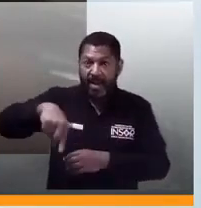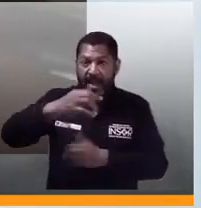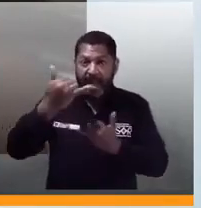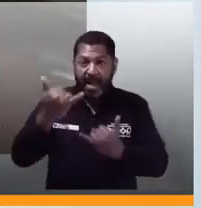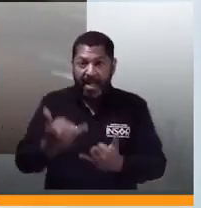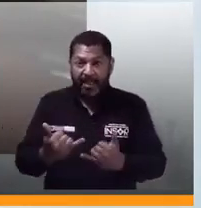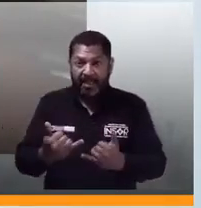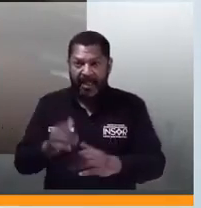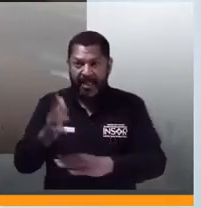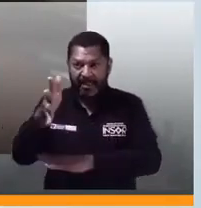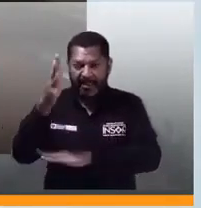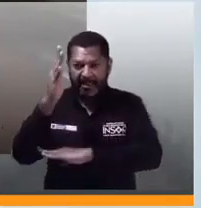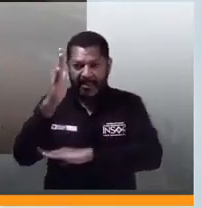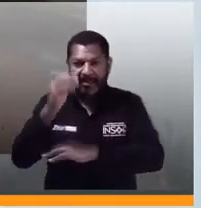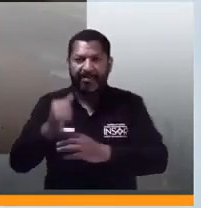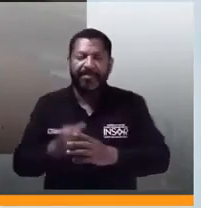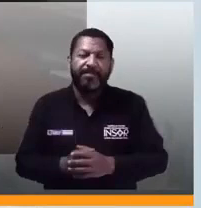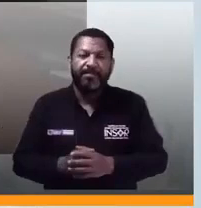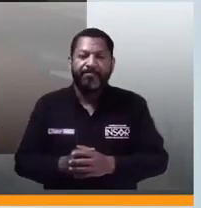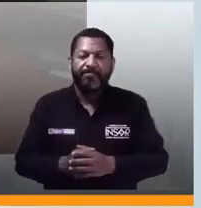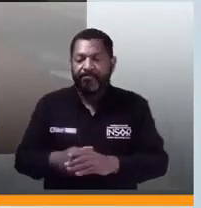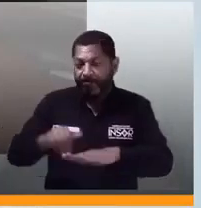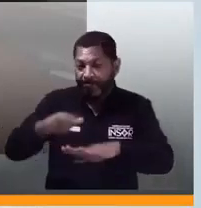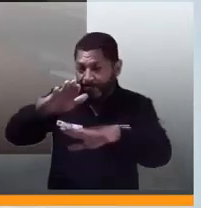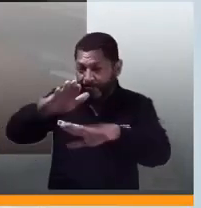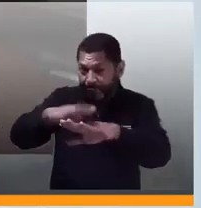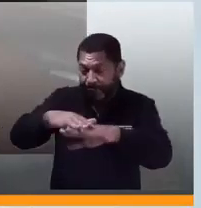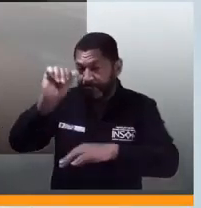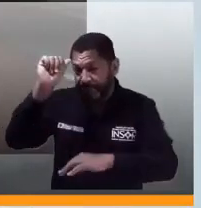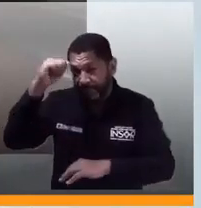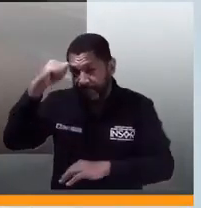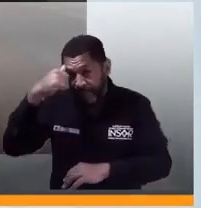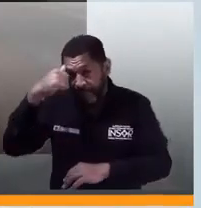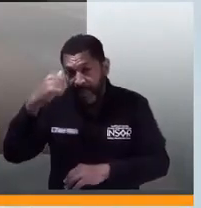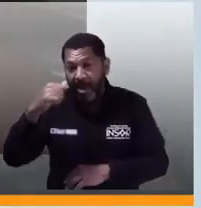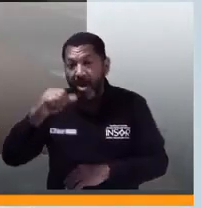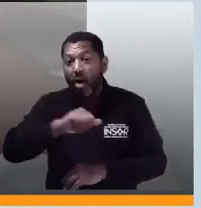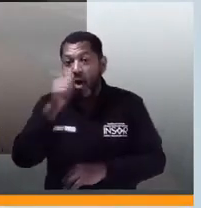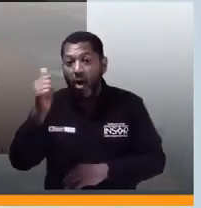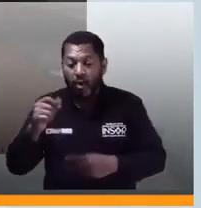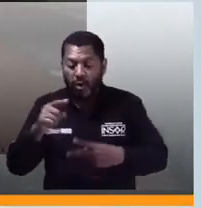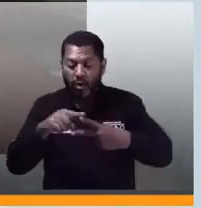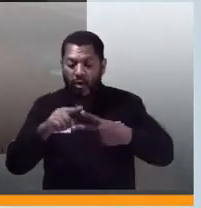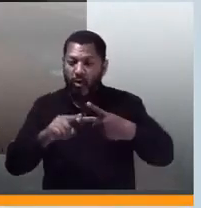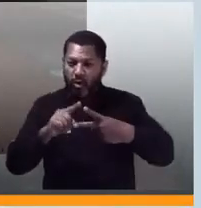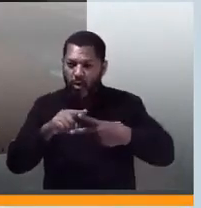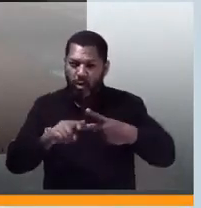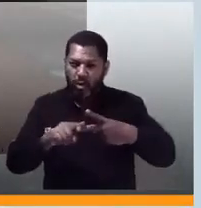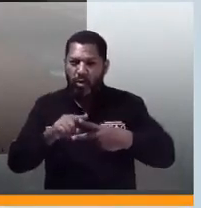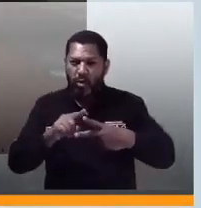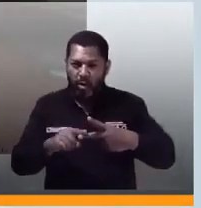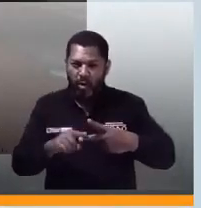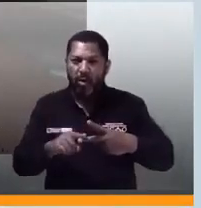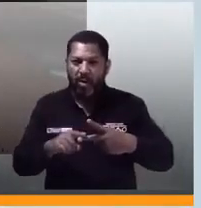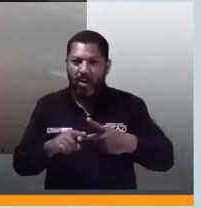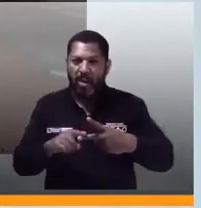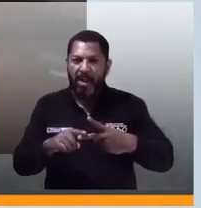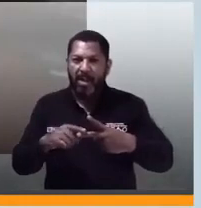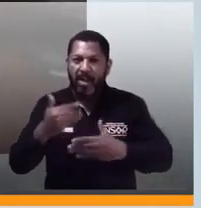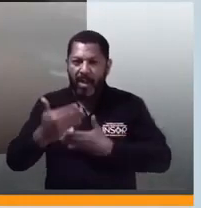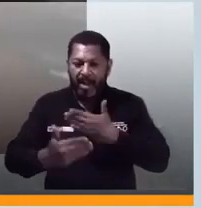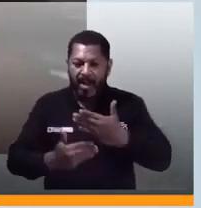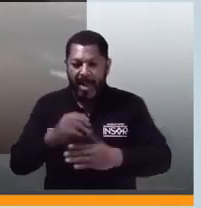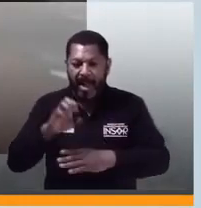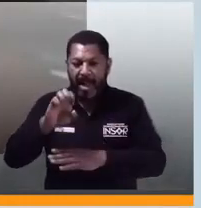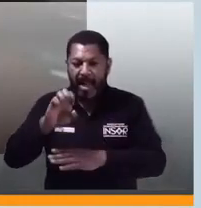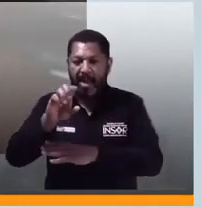panel. Les queremos recordar los otros dos paneles que concluirán este Educatec